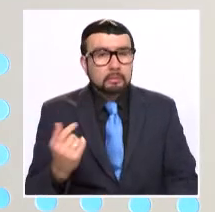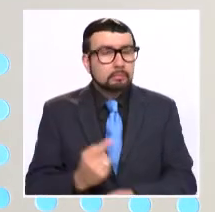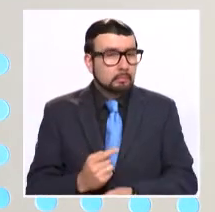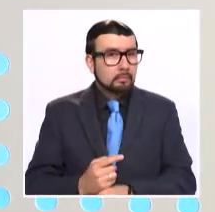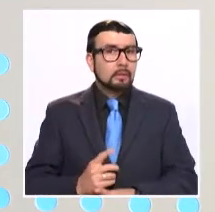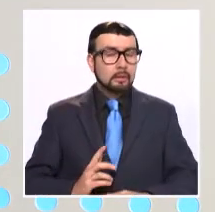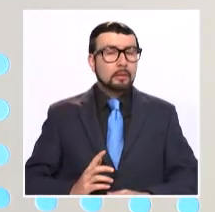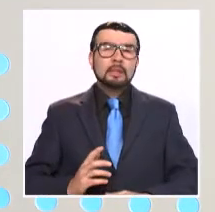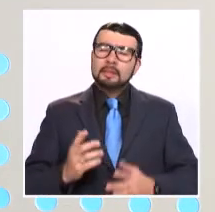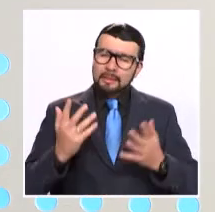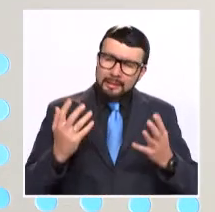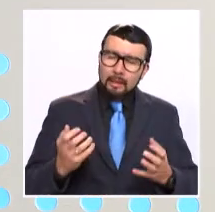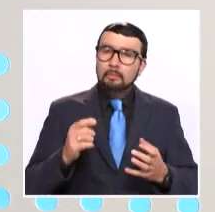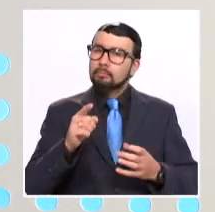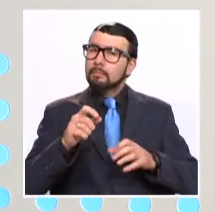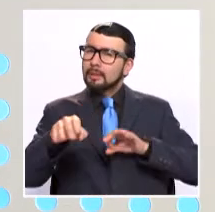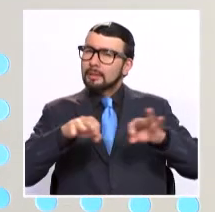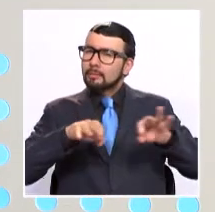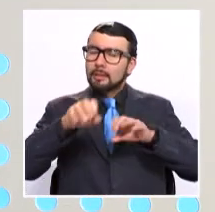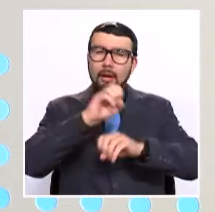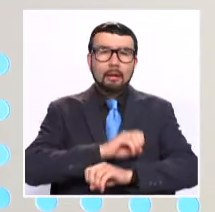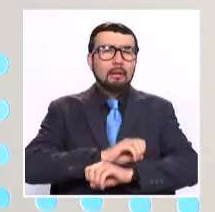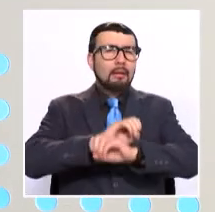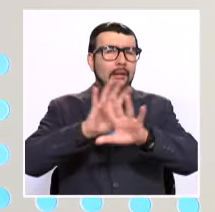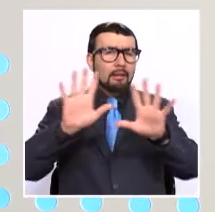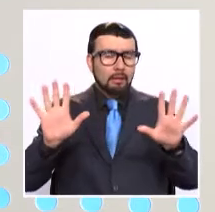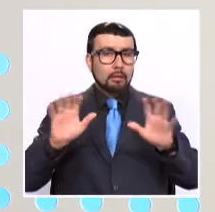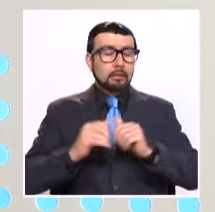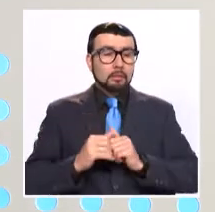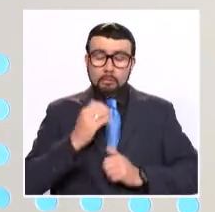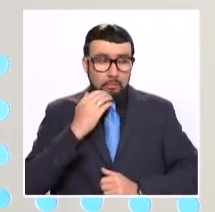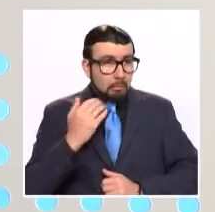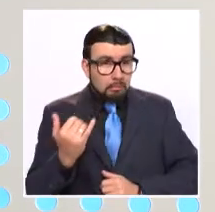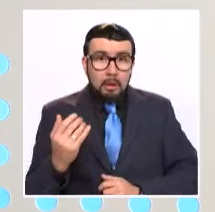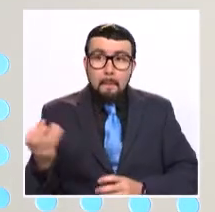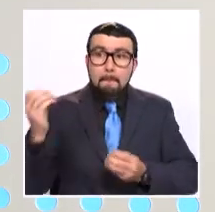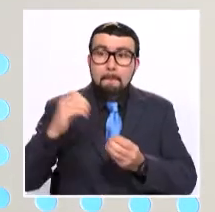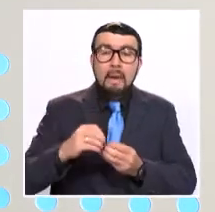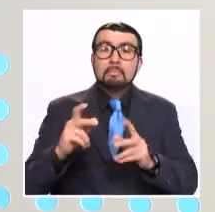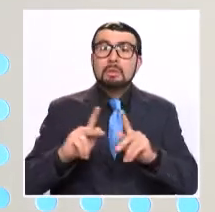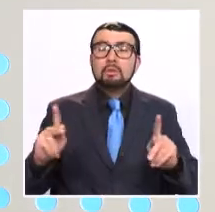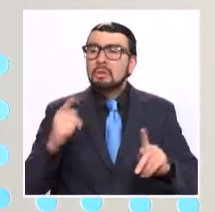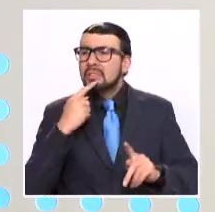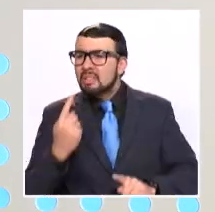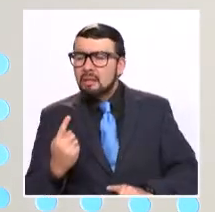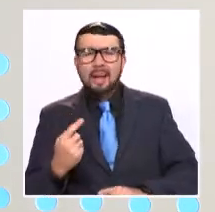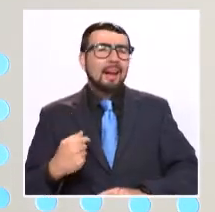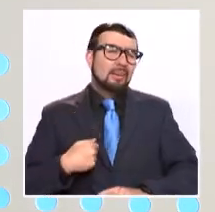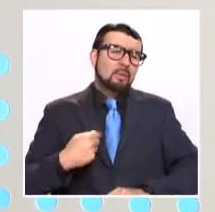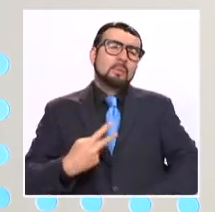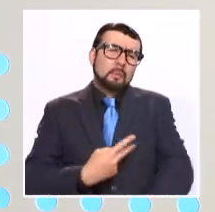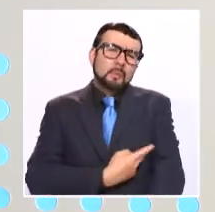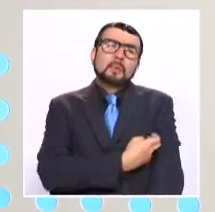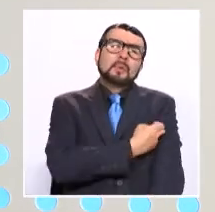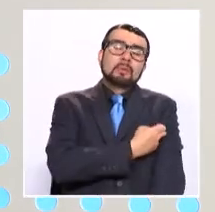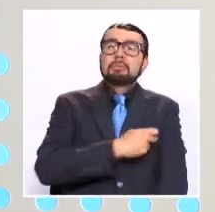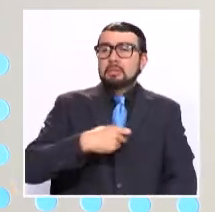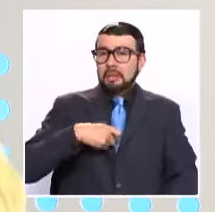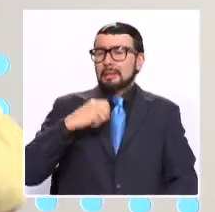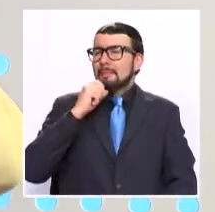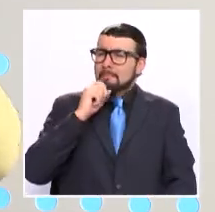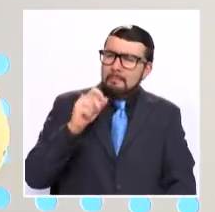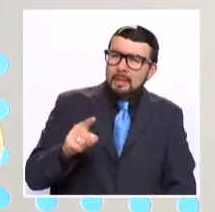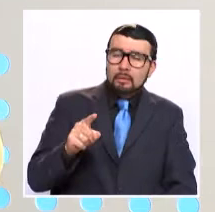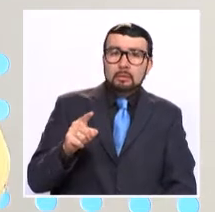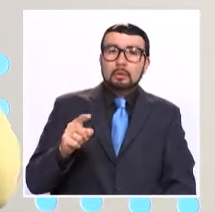que ustedes tengan más información. Hay personas que nos han referido, no, a mí me aplicaron la dosis de la influenza, tenía una de las preguntas y